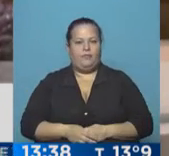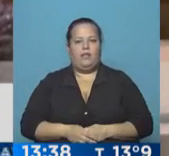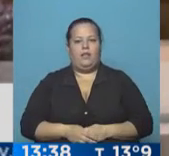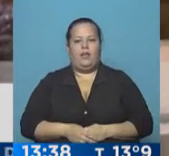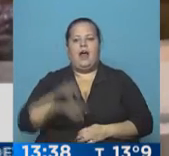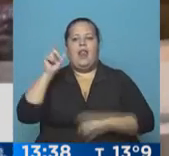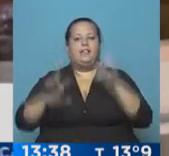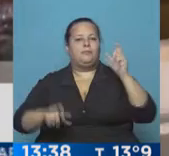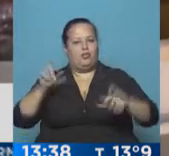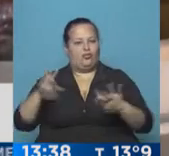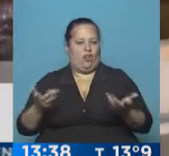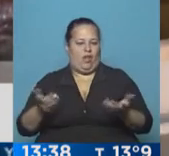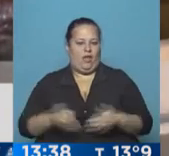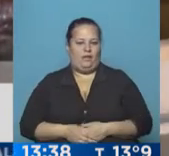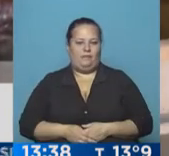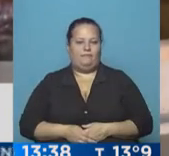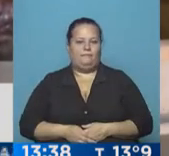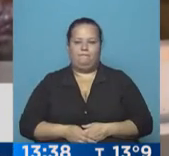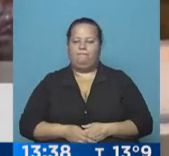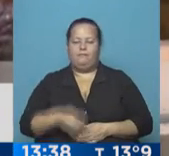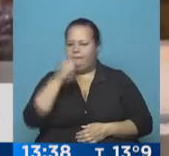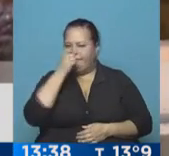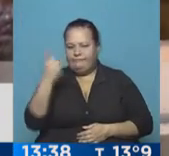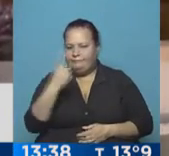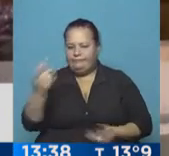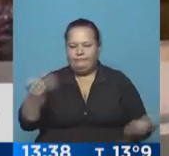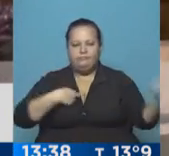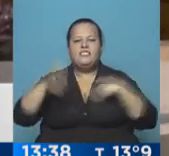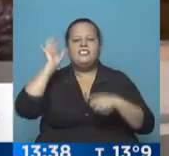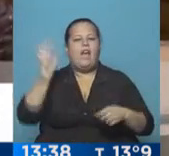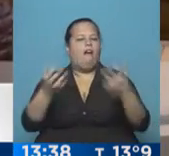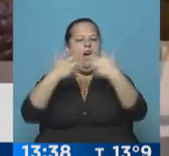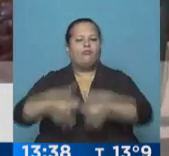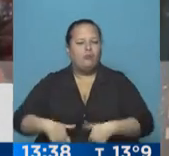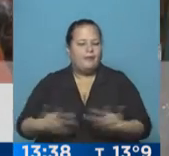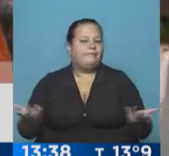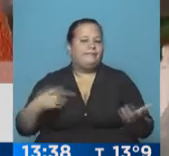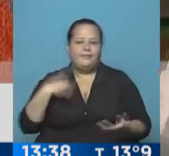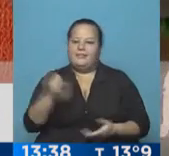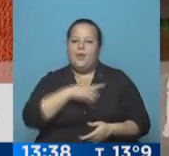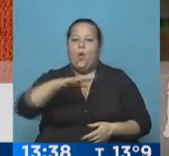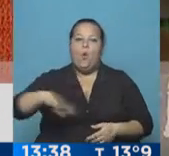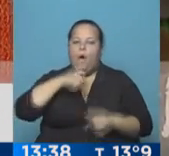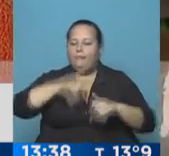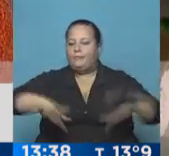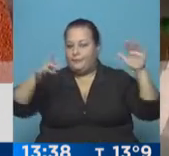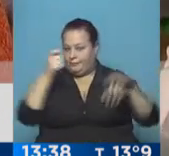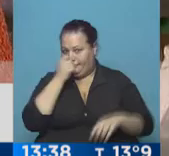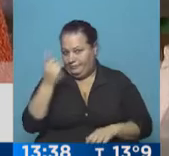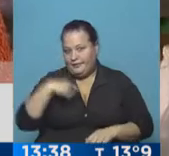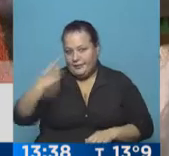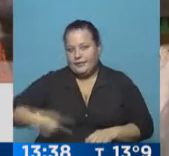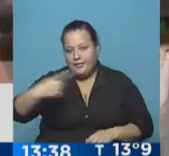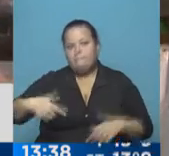la gente bueno espontáneamente ya sabe que lamentablemente somos una zona que nos inundamos muy